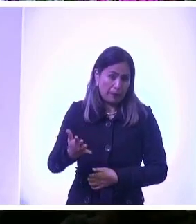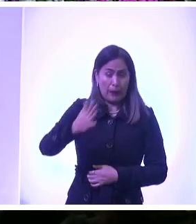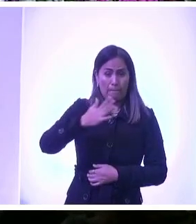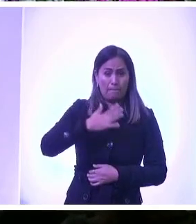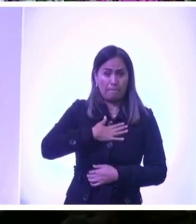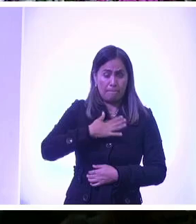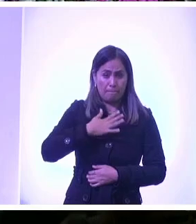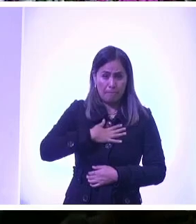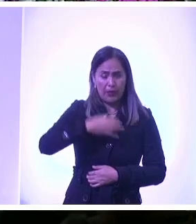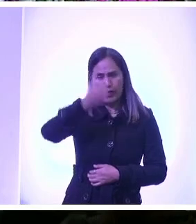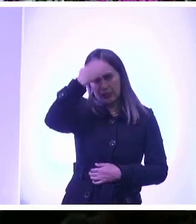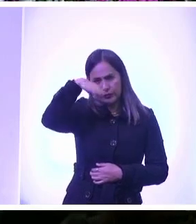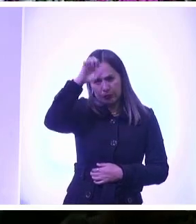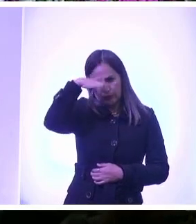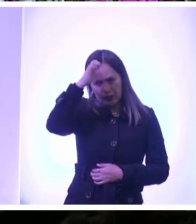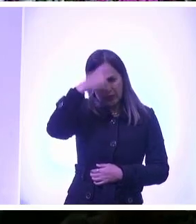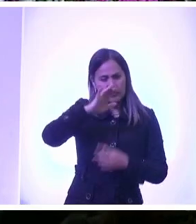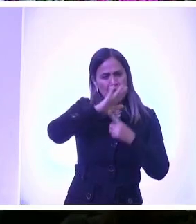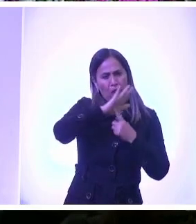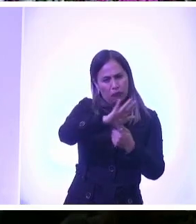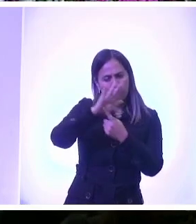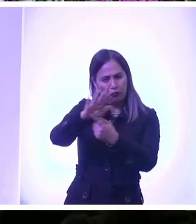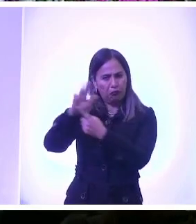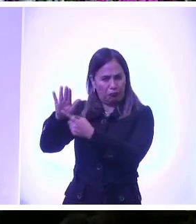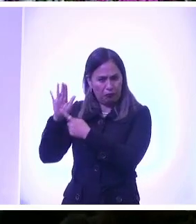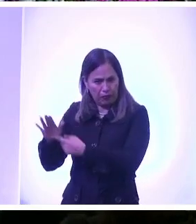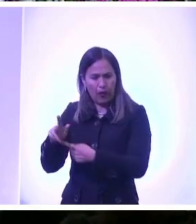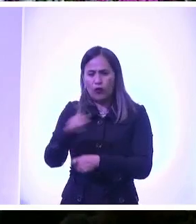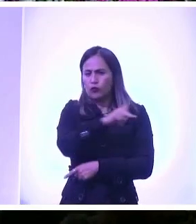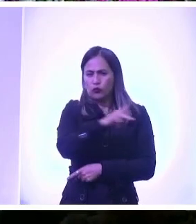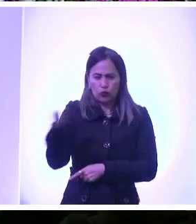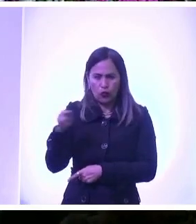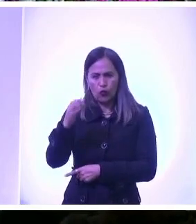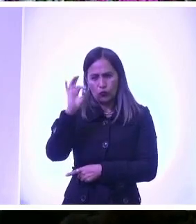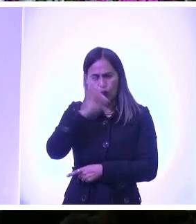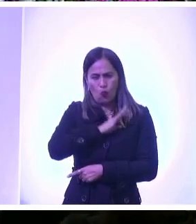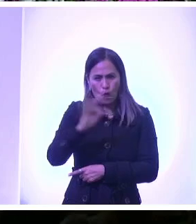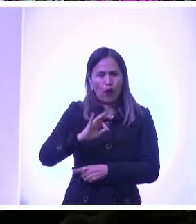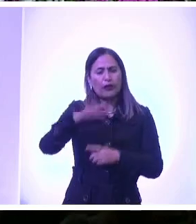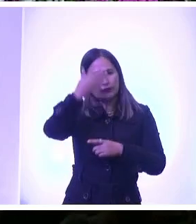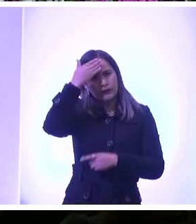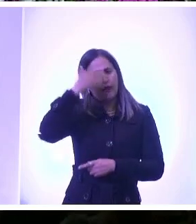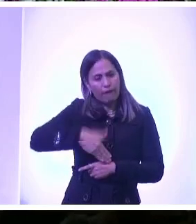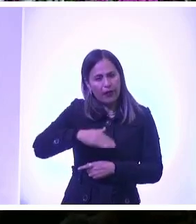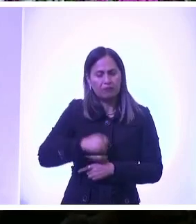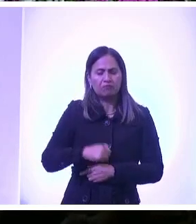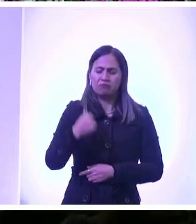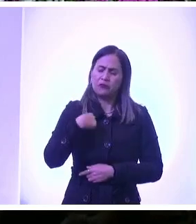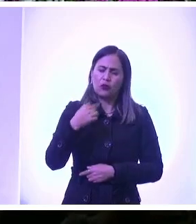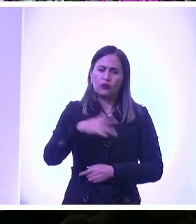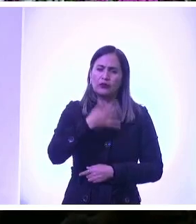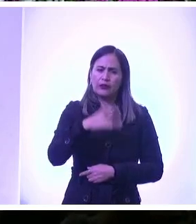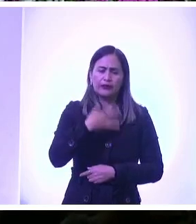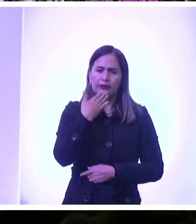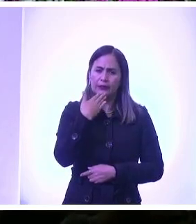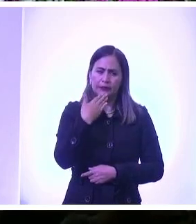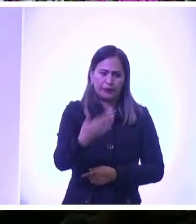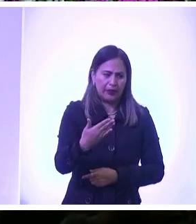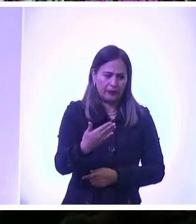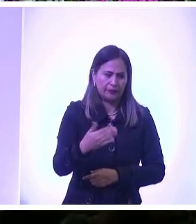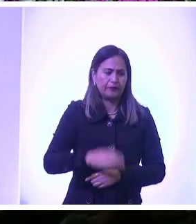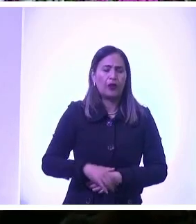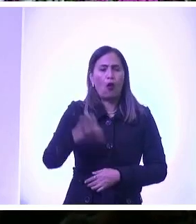podemos este poder compartir para que todos puedan conocerlo y estoy satisfecho porque hoy hice algo